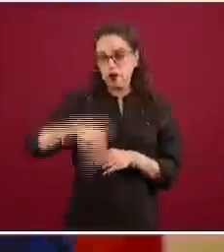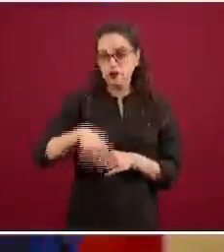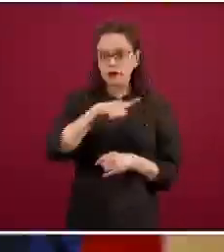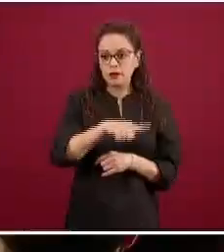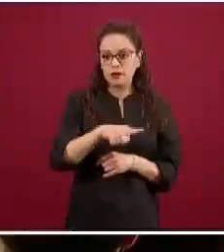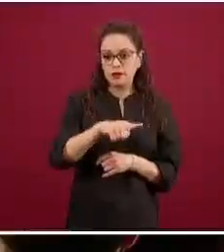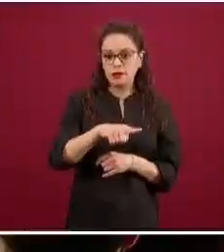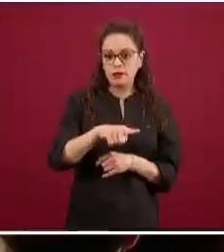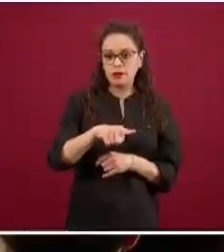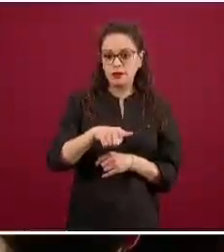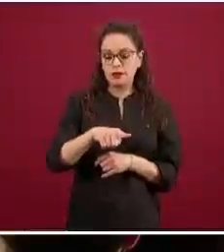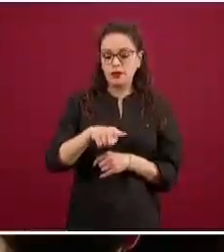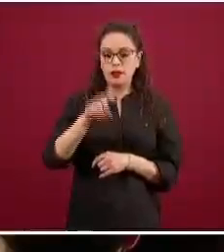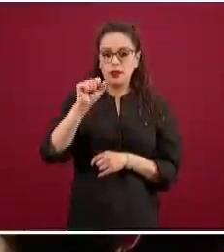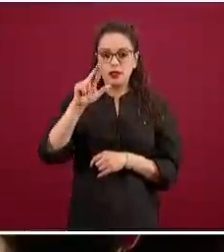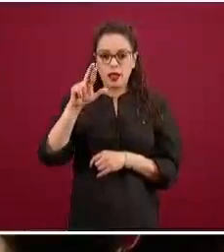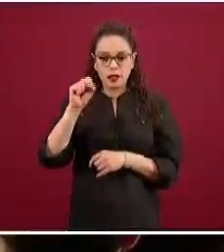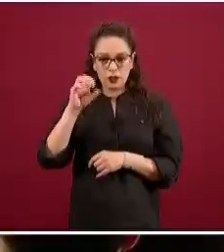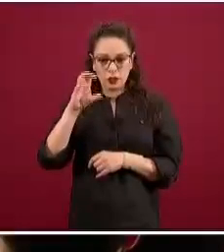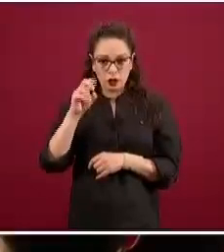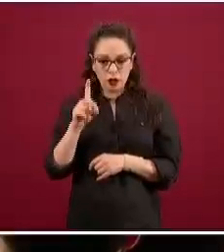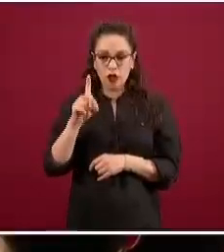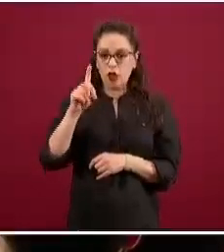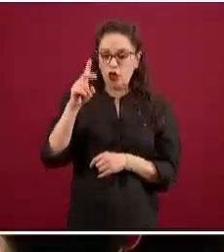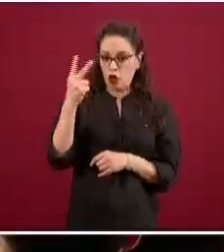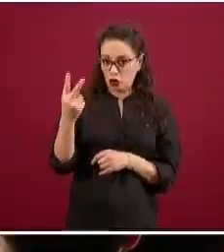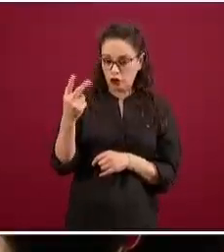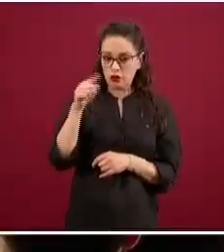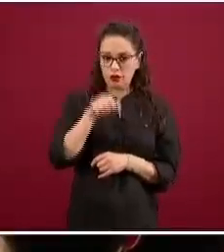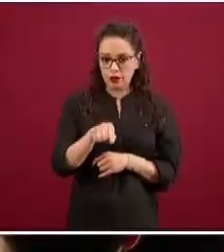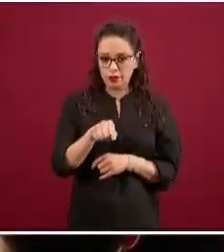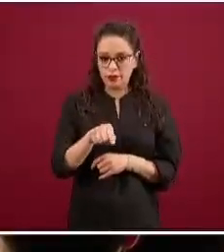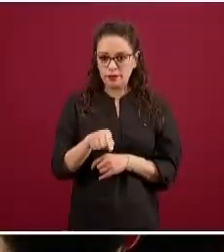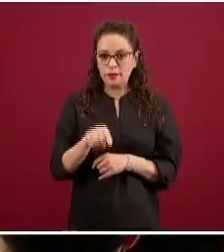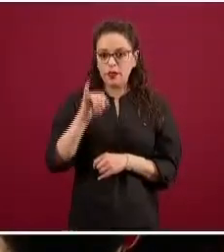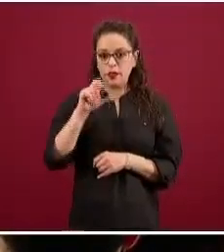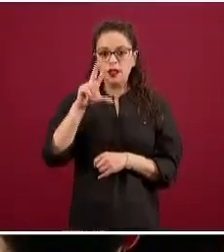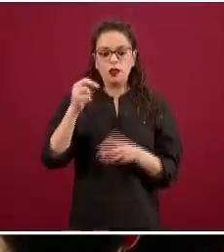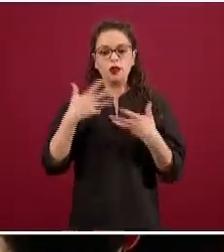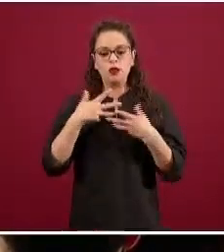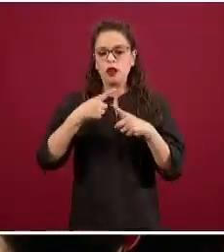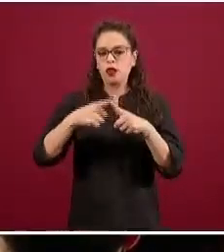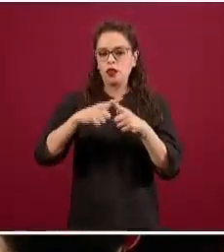SARS-CoV-2, el virus causante de COVID, circulaba o no en ciertas regiones del país.